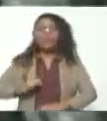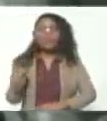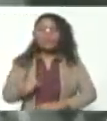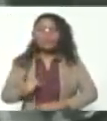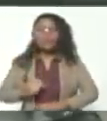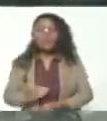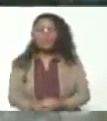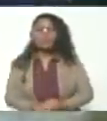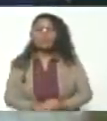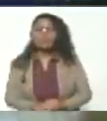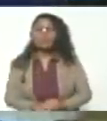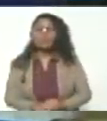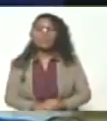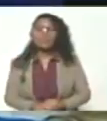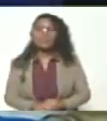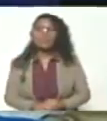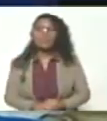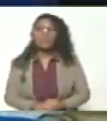Bolivariana,